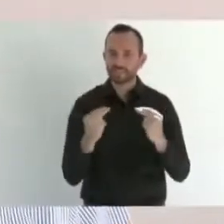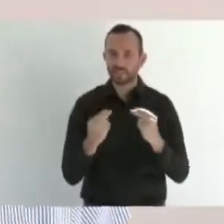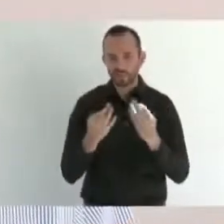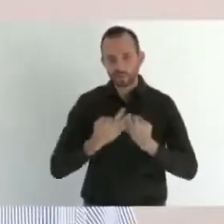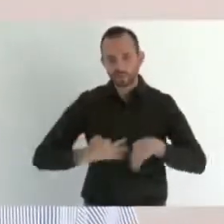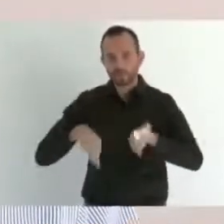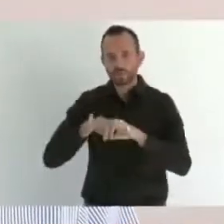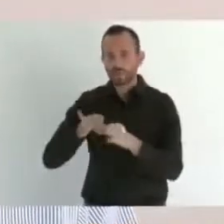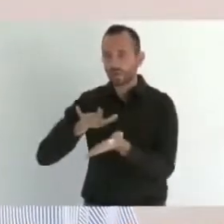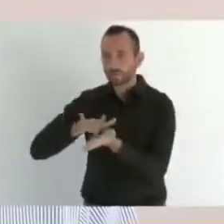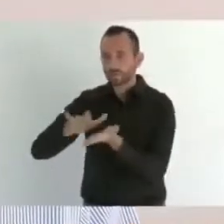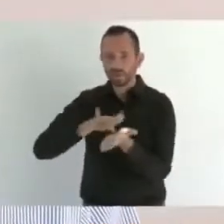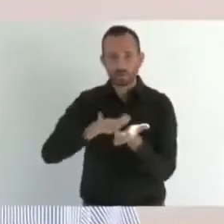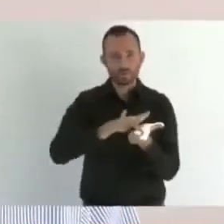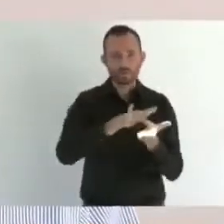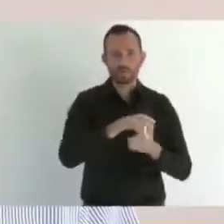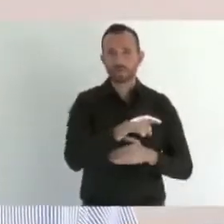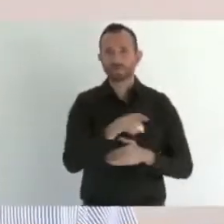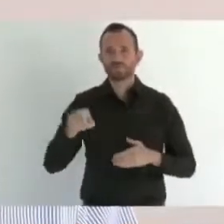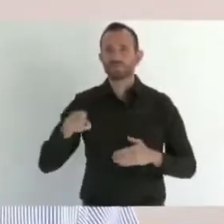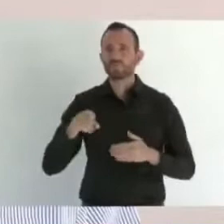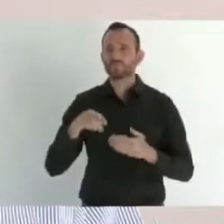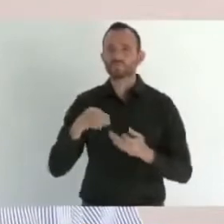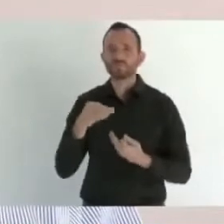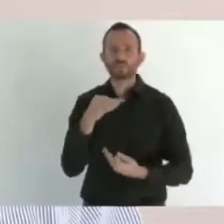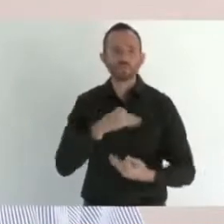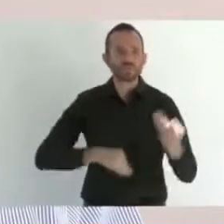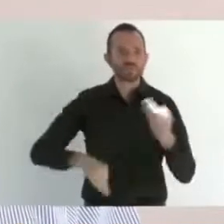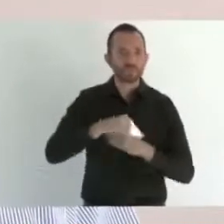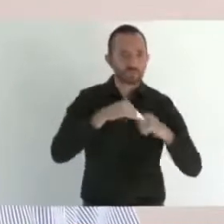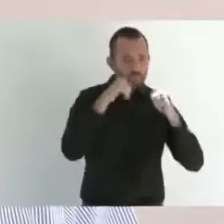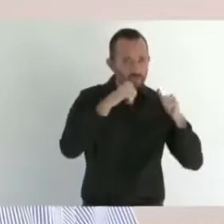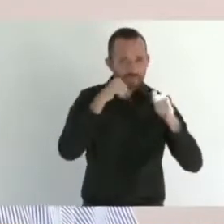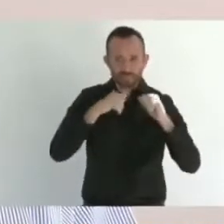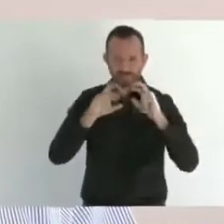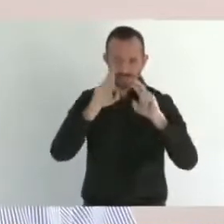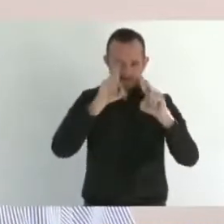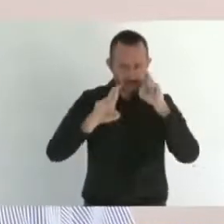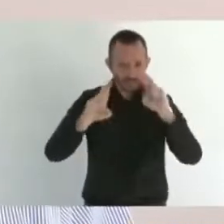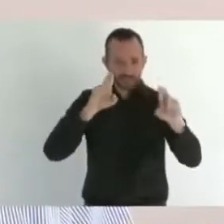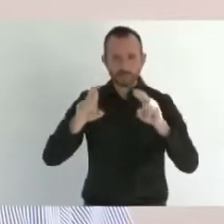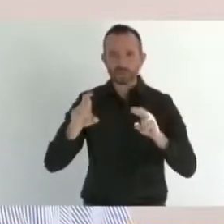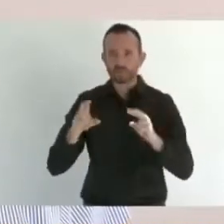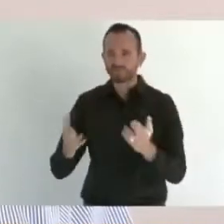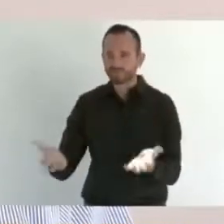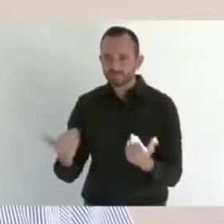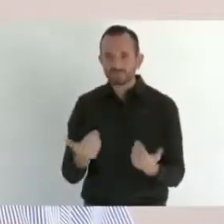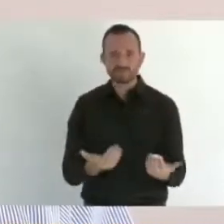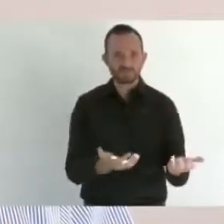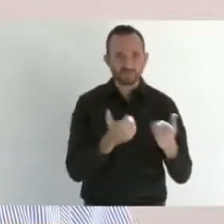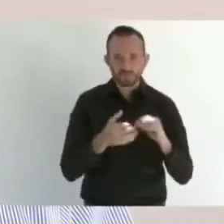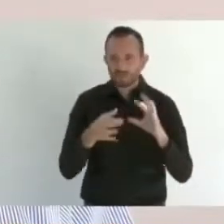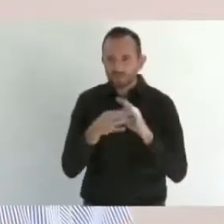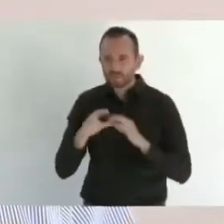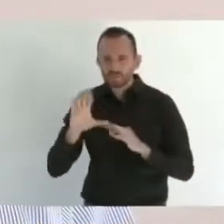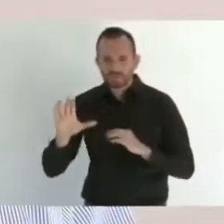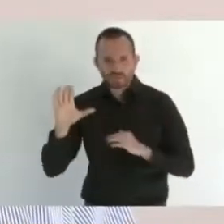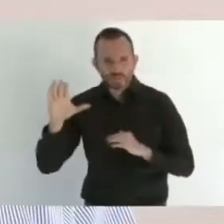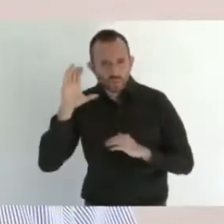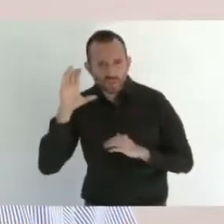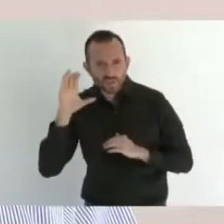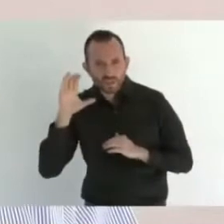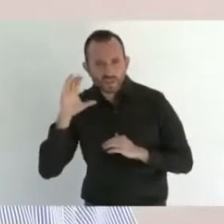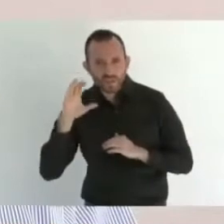atender a todos escuchar a todos respetar a todos pero darle la preferencia a la gente humilde